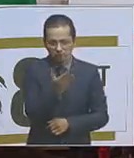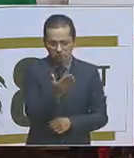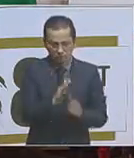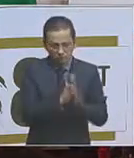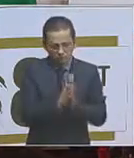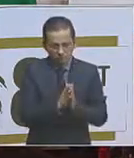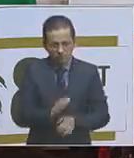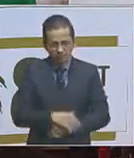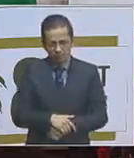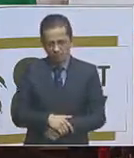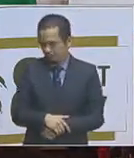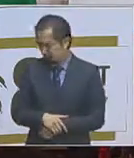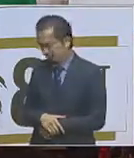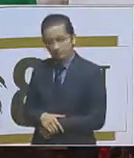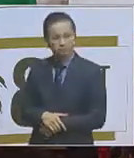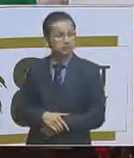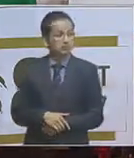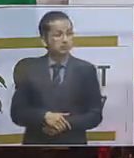favor